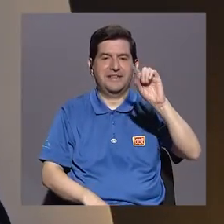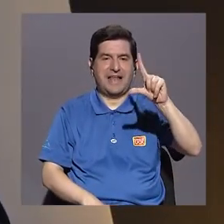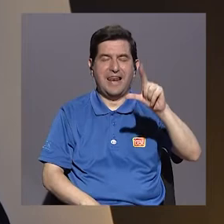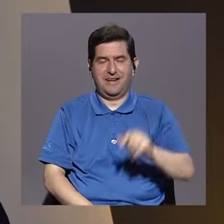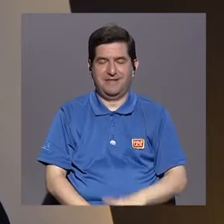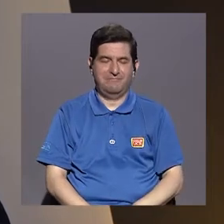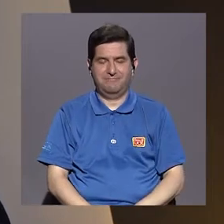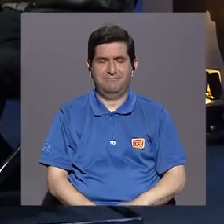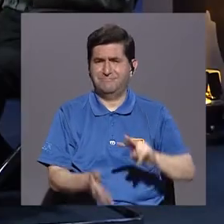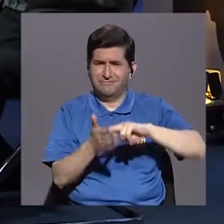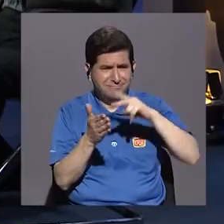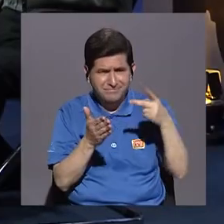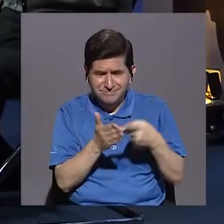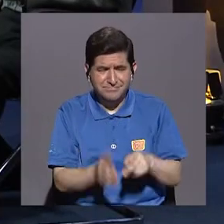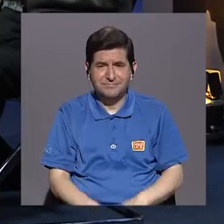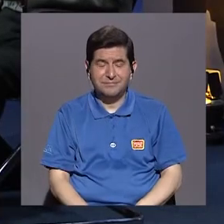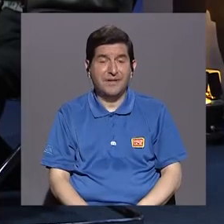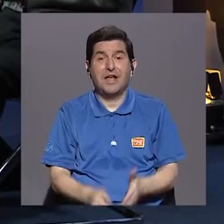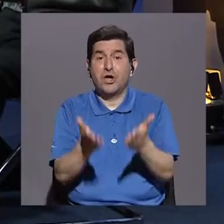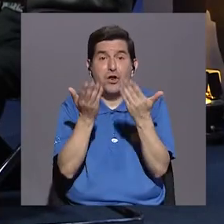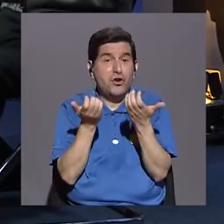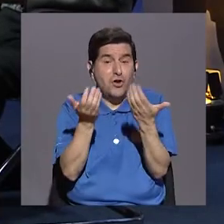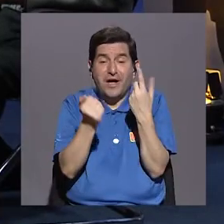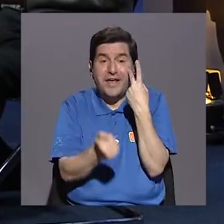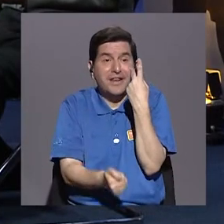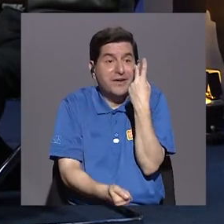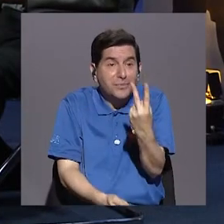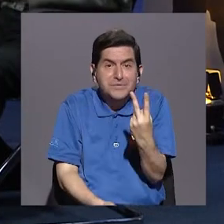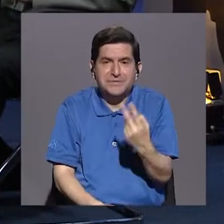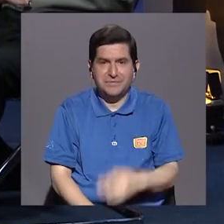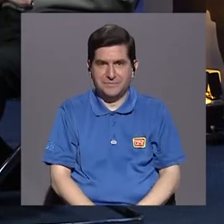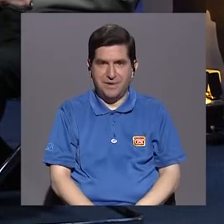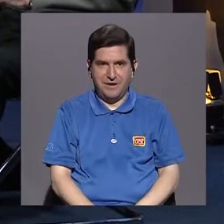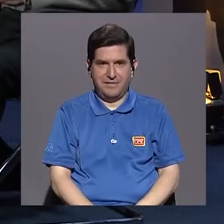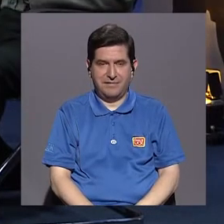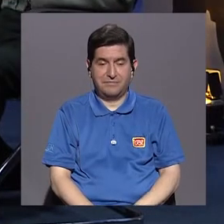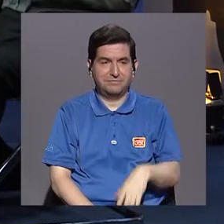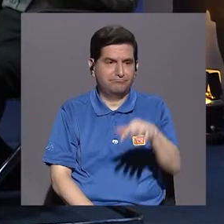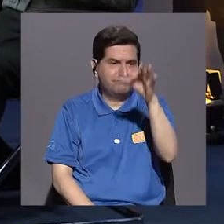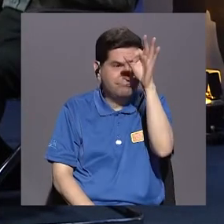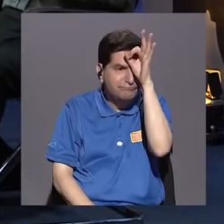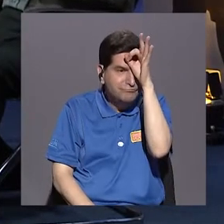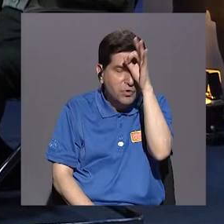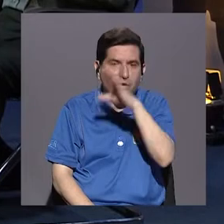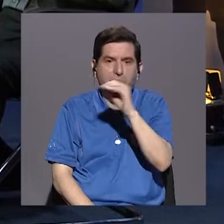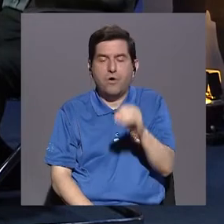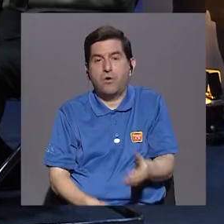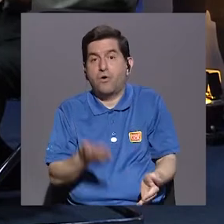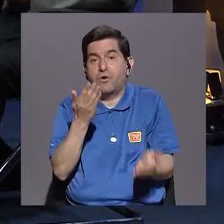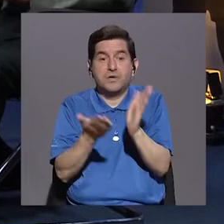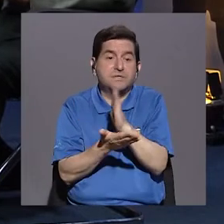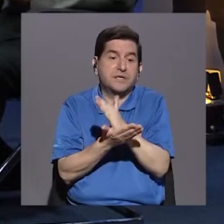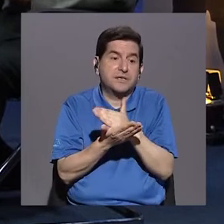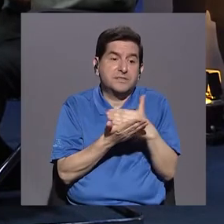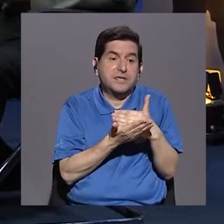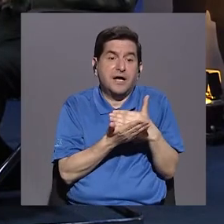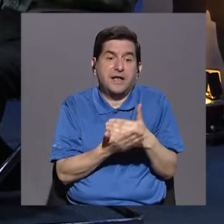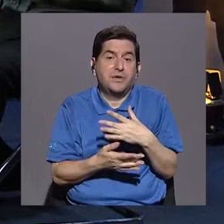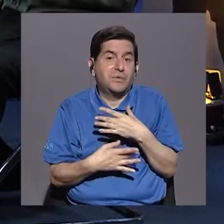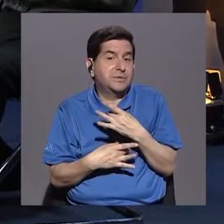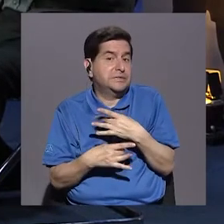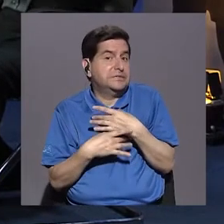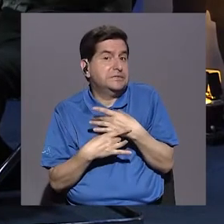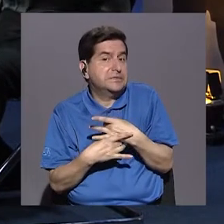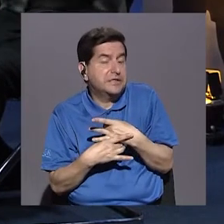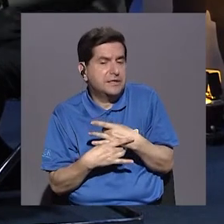hay no querer ver ya sea por ignorancia o por alguna otra intención